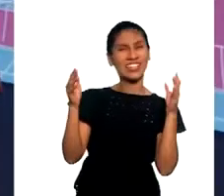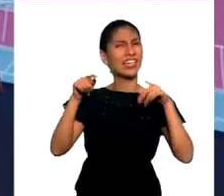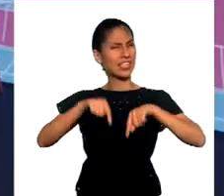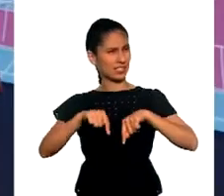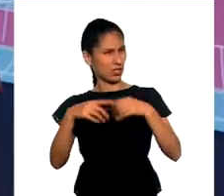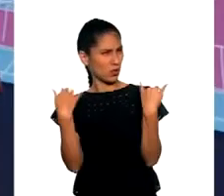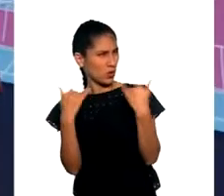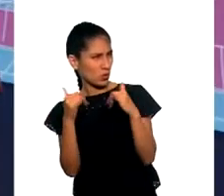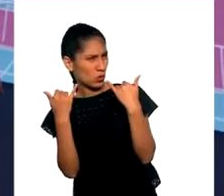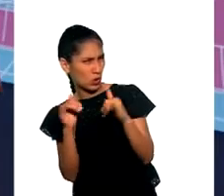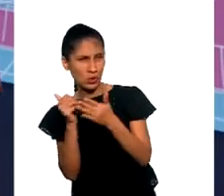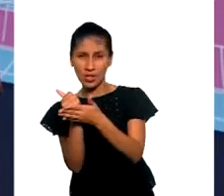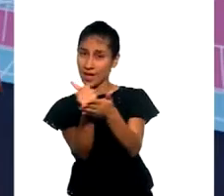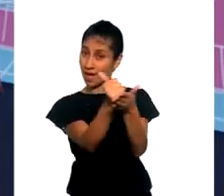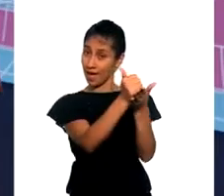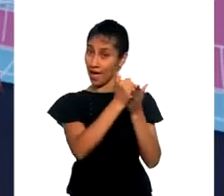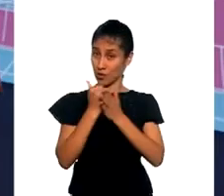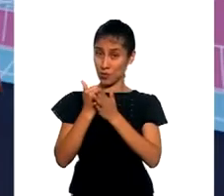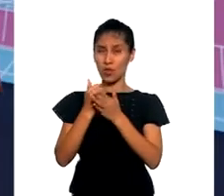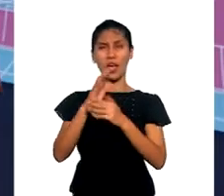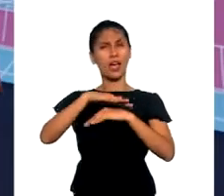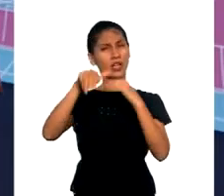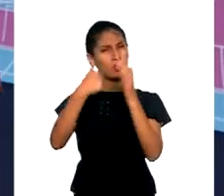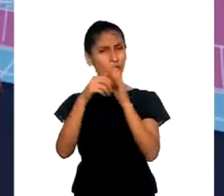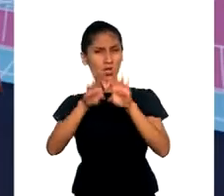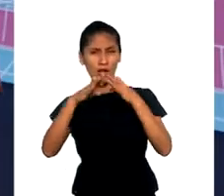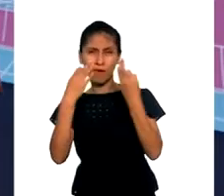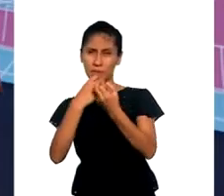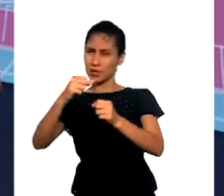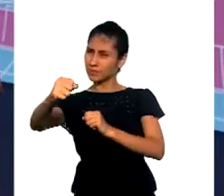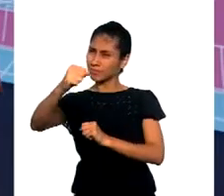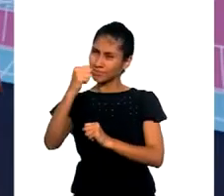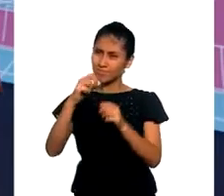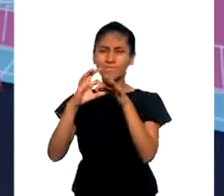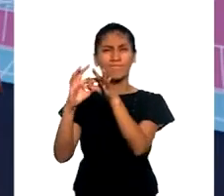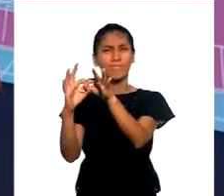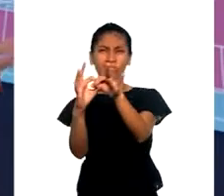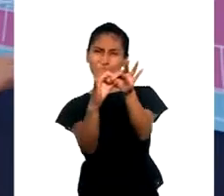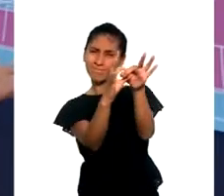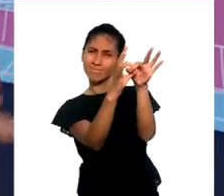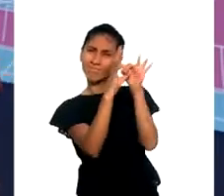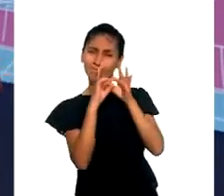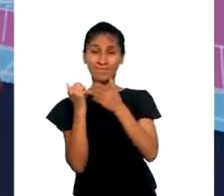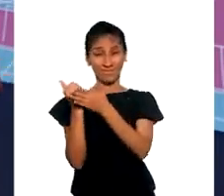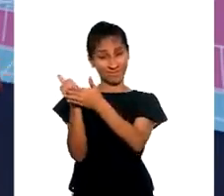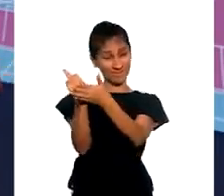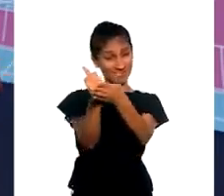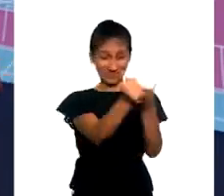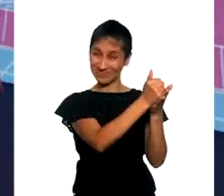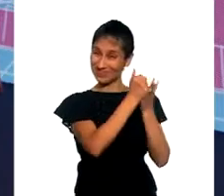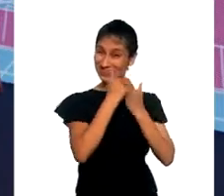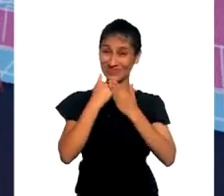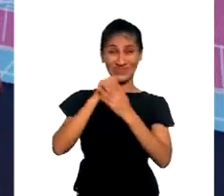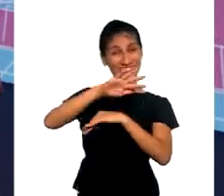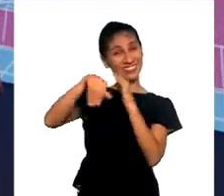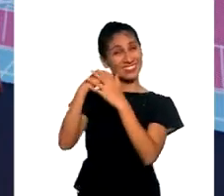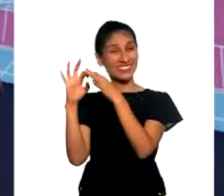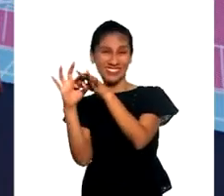es que los juegos ayudan a fortalecer vínculos y contribuyen a nuestra convivencia armoniosa